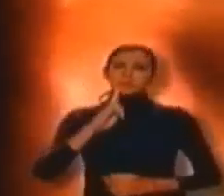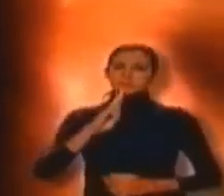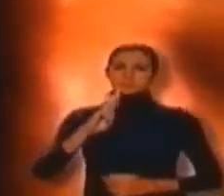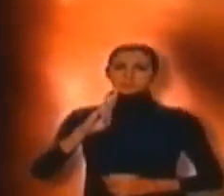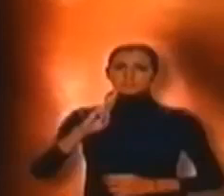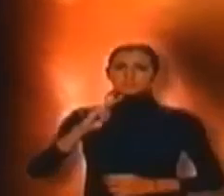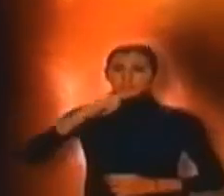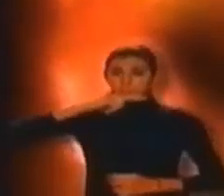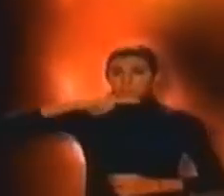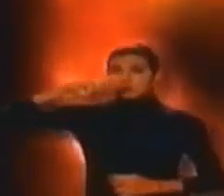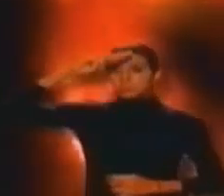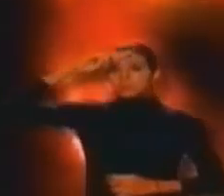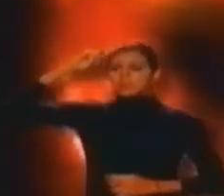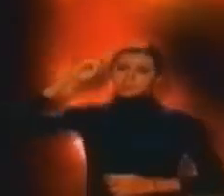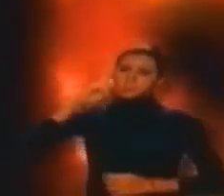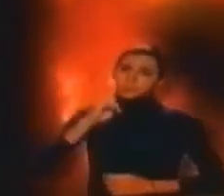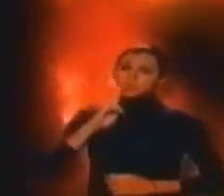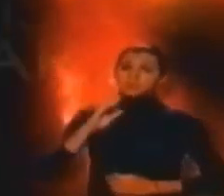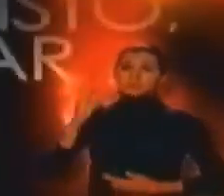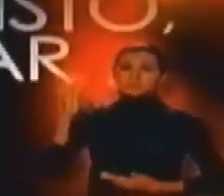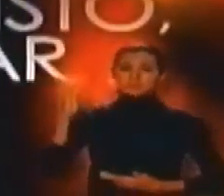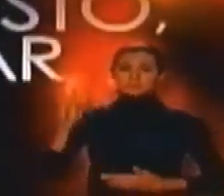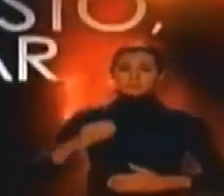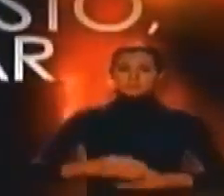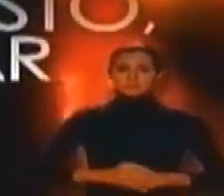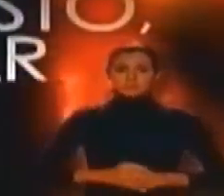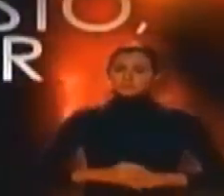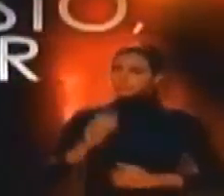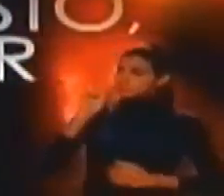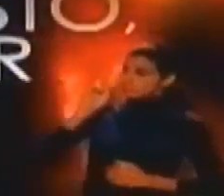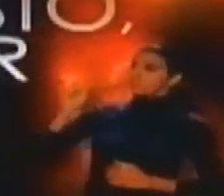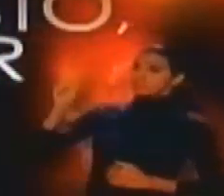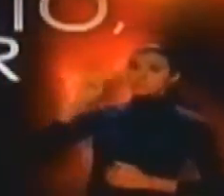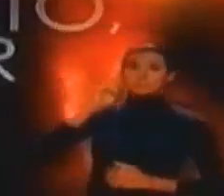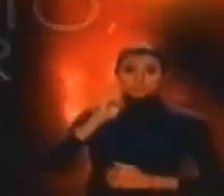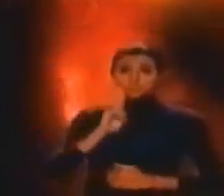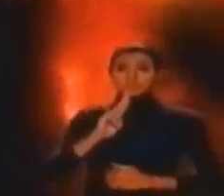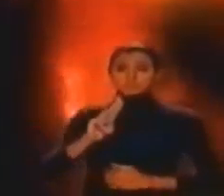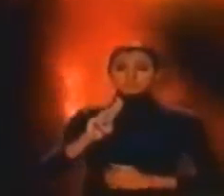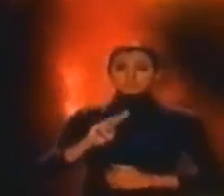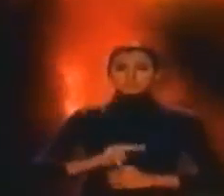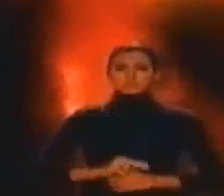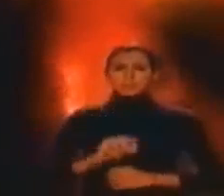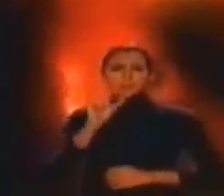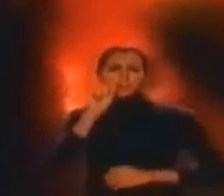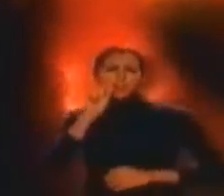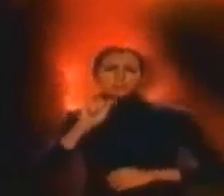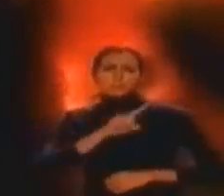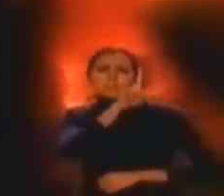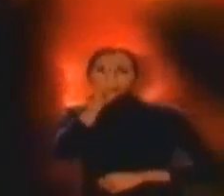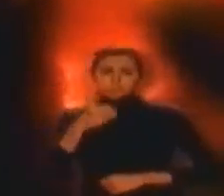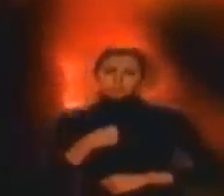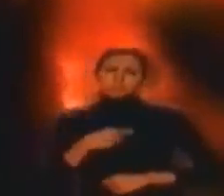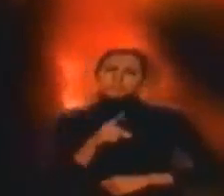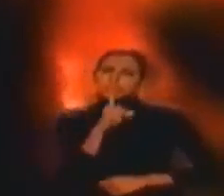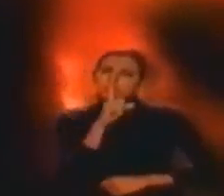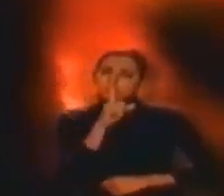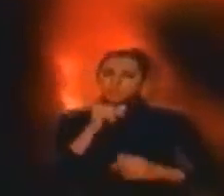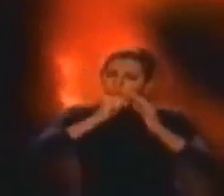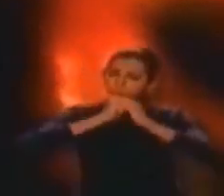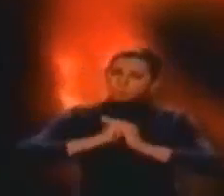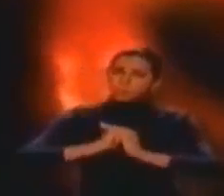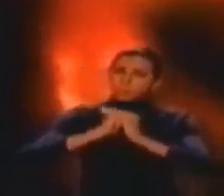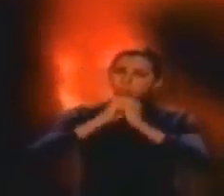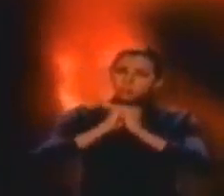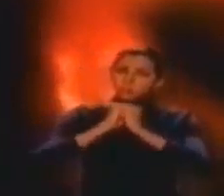Bolívar. El padre Bolívar. Lo hemos visto, Bolívar. Y un poco le pregunté en silencio,